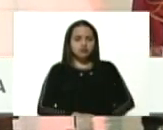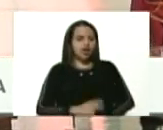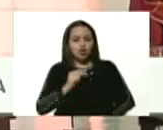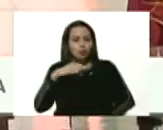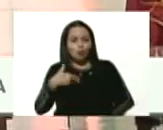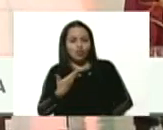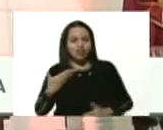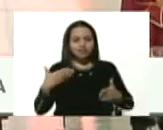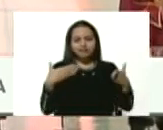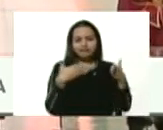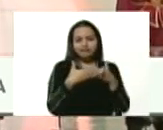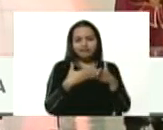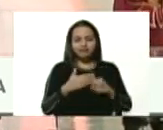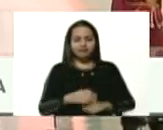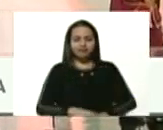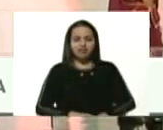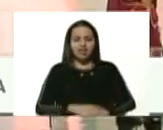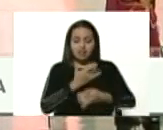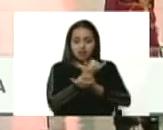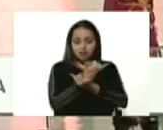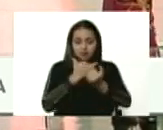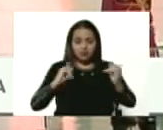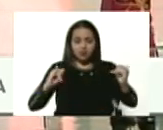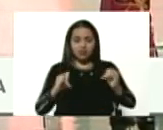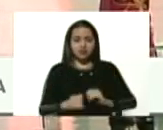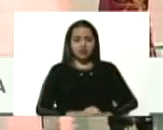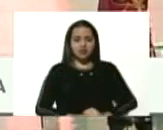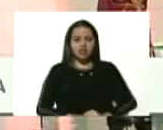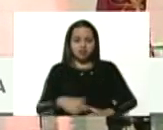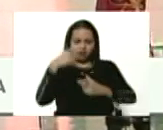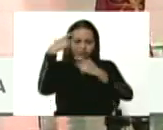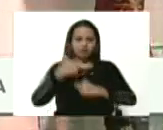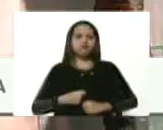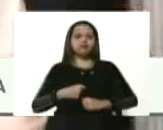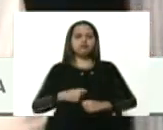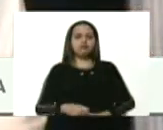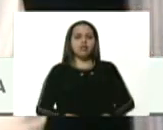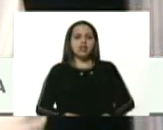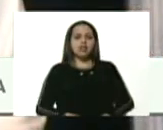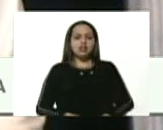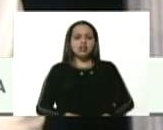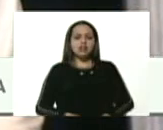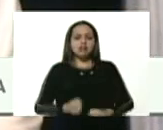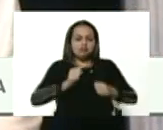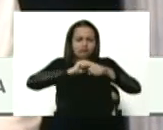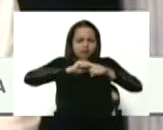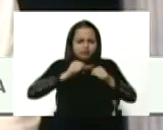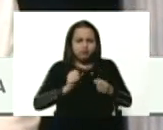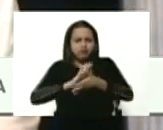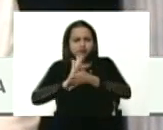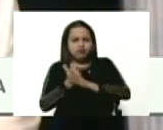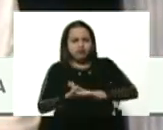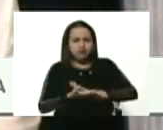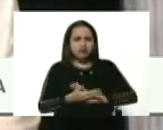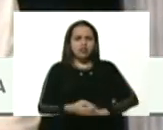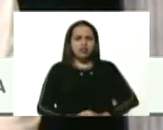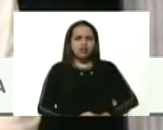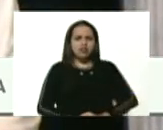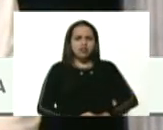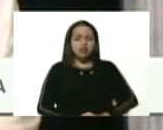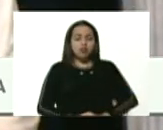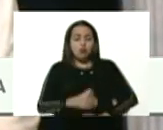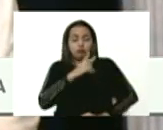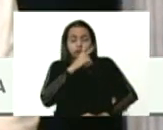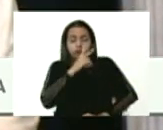inevitable de independencia, de dignidad, de ruptura con el decadente